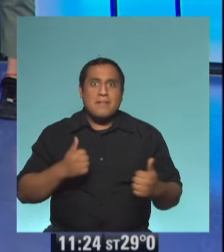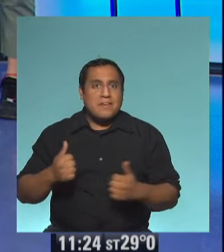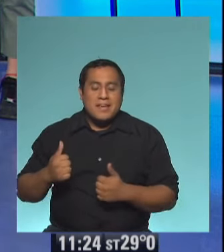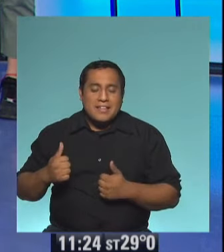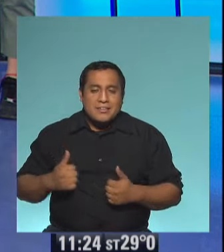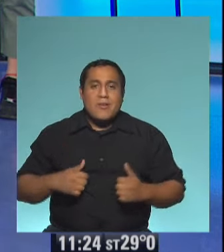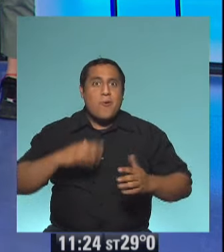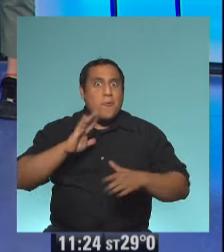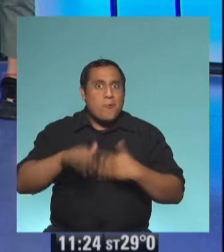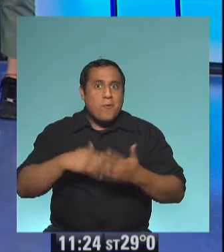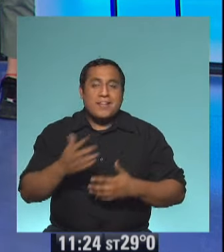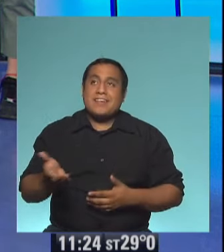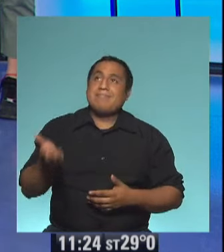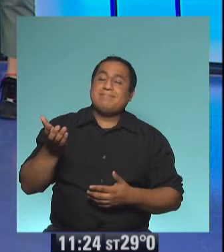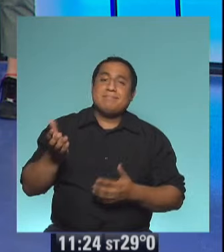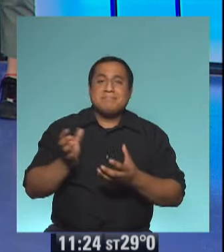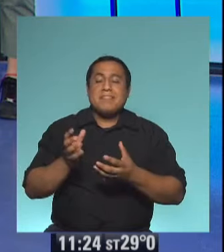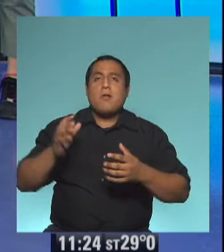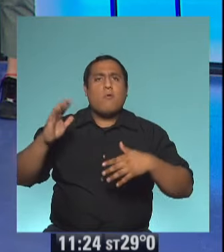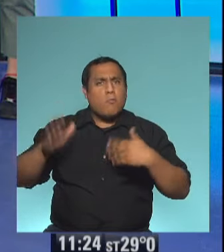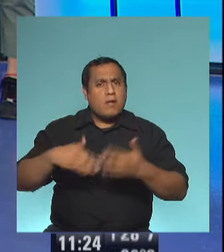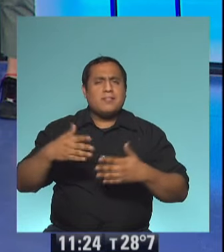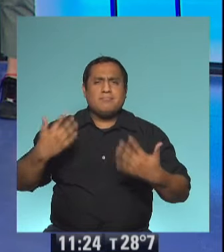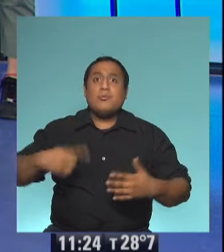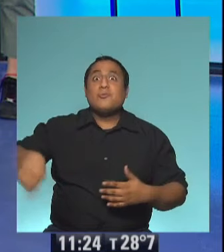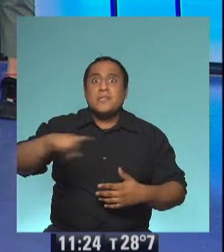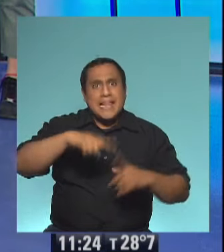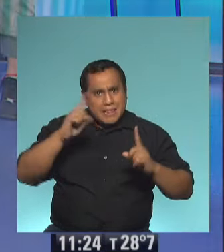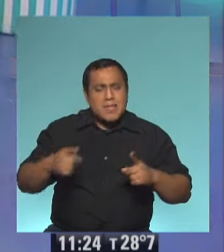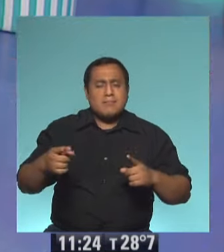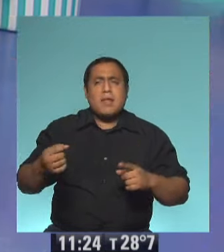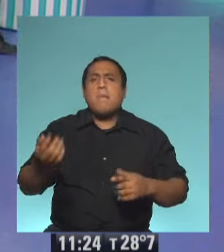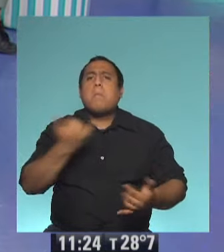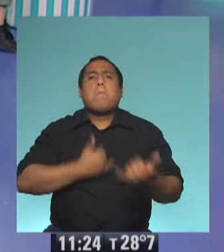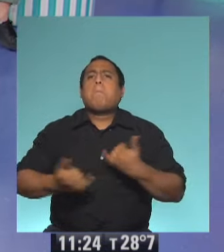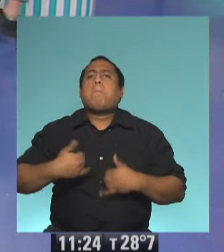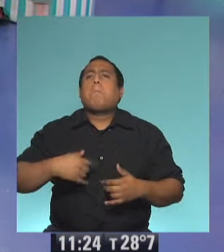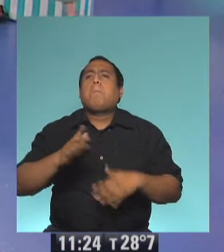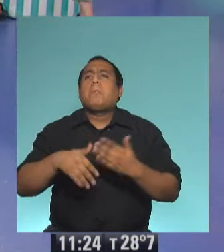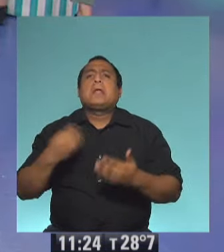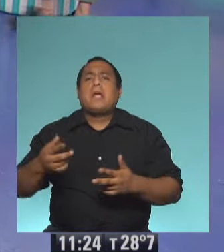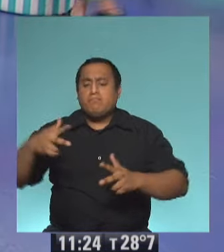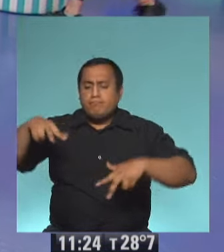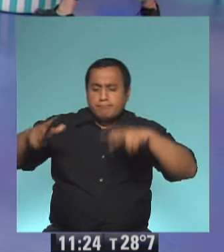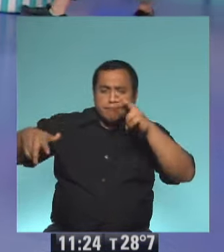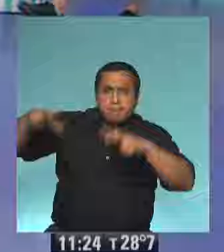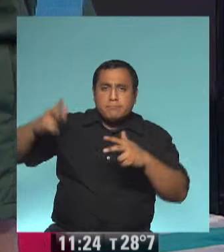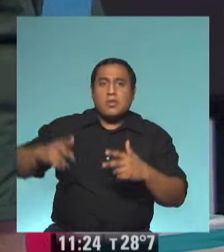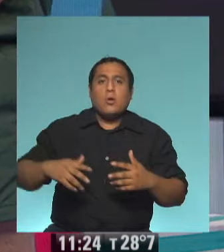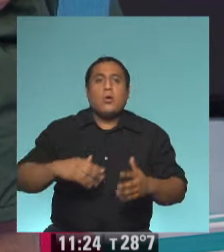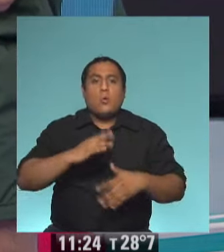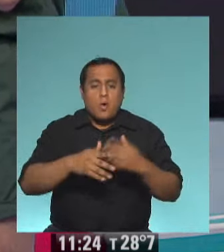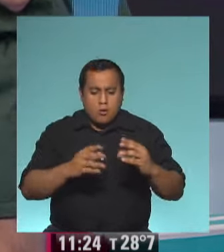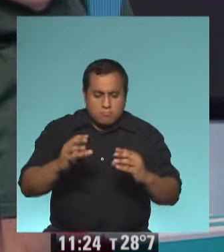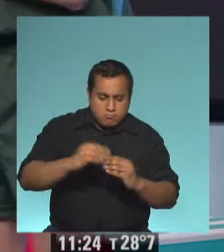¡Espectacular! Con los juegos en la mano. Así que ustedes, por favor, coméntenos en casa qué tienen. Si es así una marioneta, si es un juego de